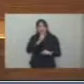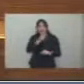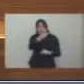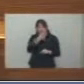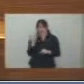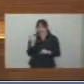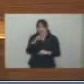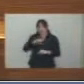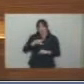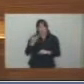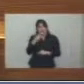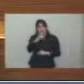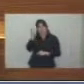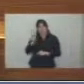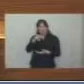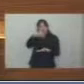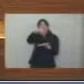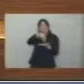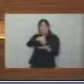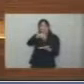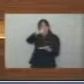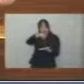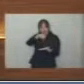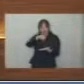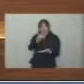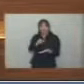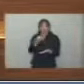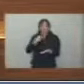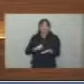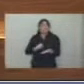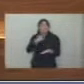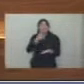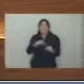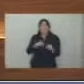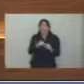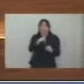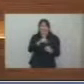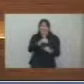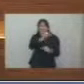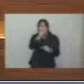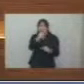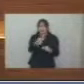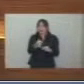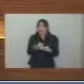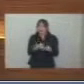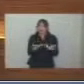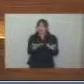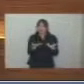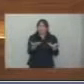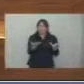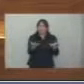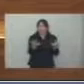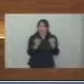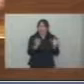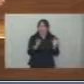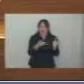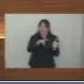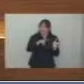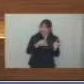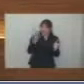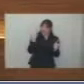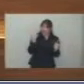apenas 3 meses baje hoy a decirnos todos los males del mundo mundial, una de dos. O hace 3 meses bajó aquí a decir un